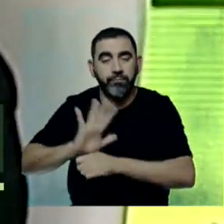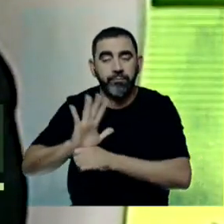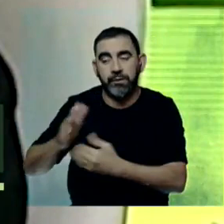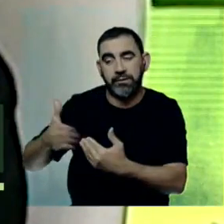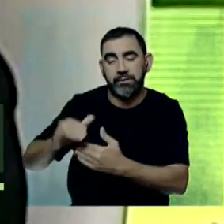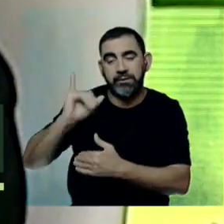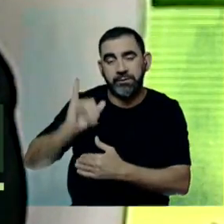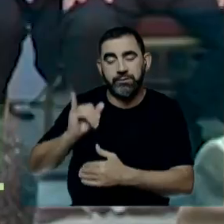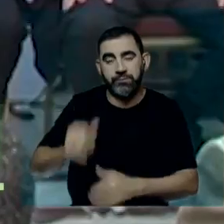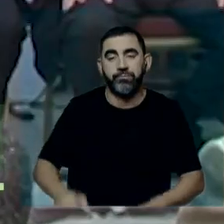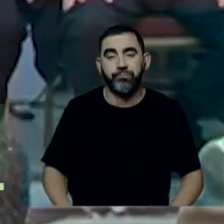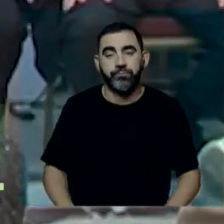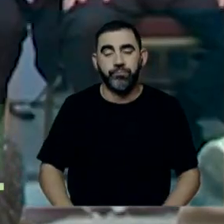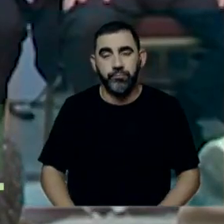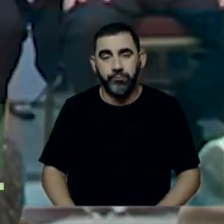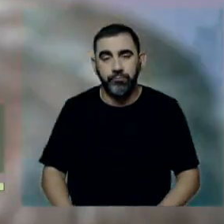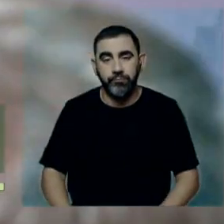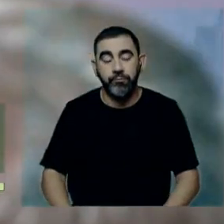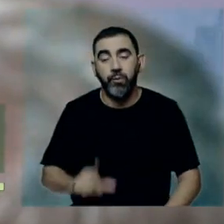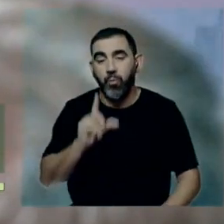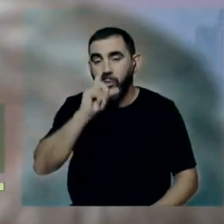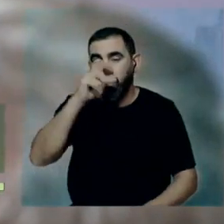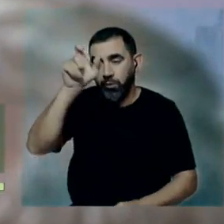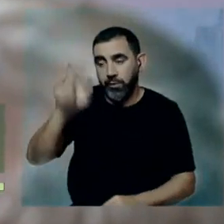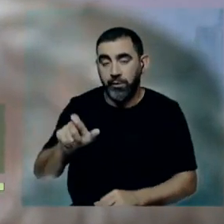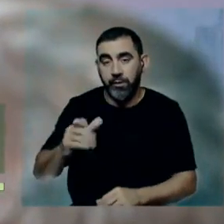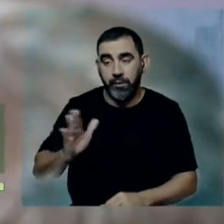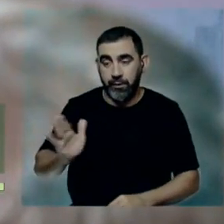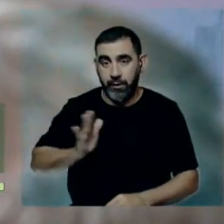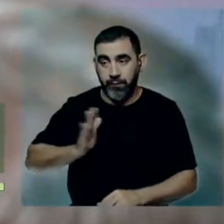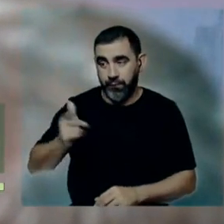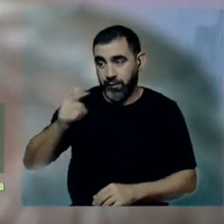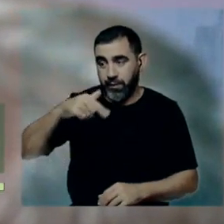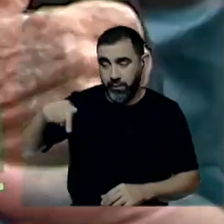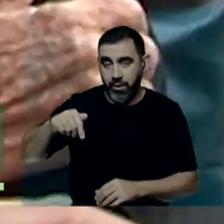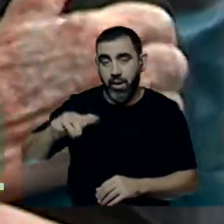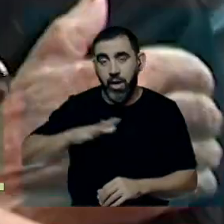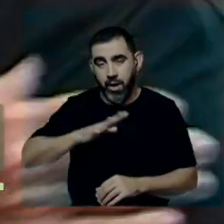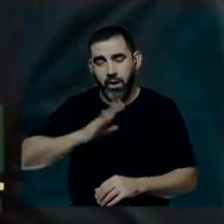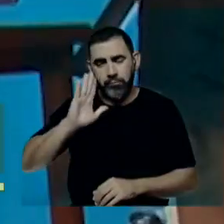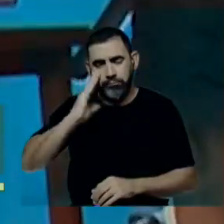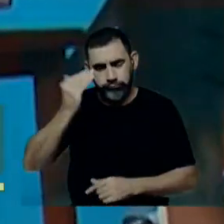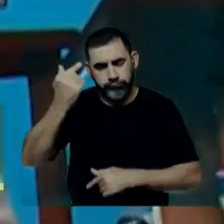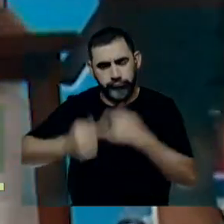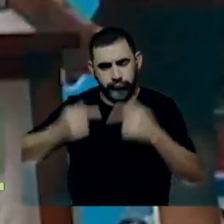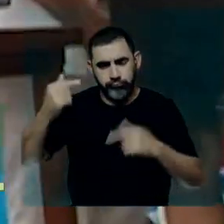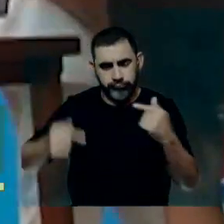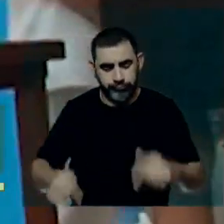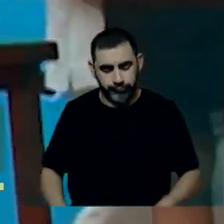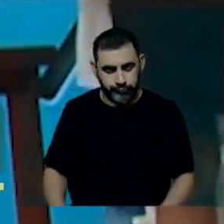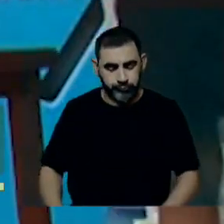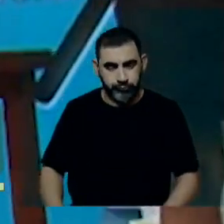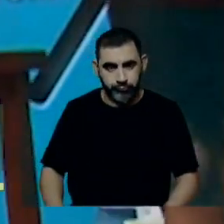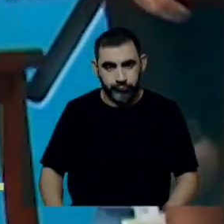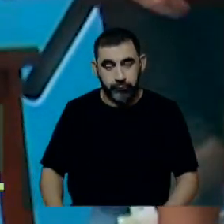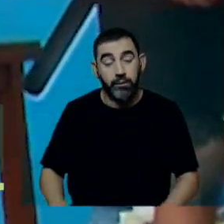Ahí está. Y esta montevideana, esta velera Reina Montevideana, que tiene algún que otro reconocimiento a nivel mundial,